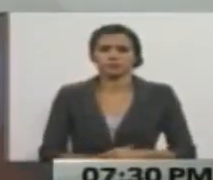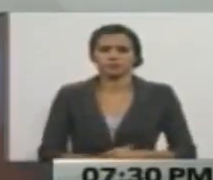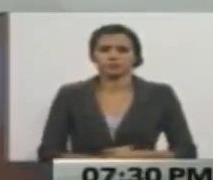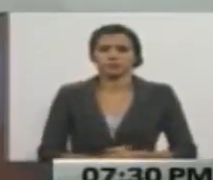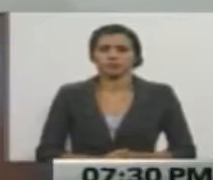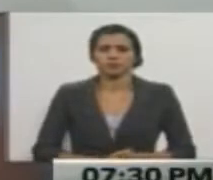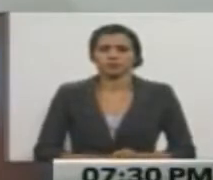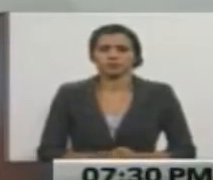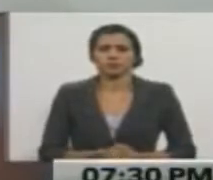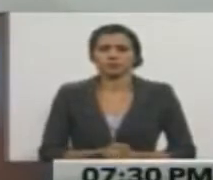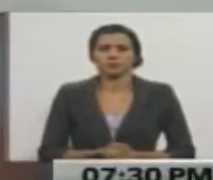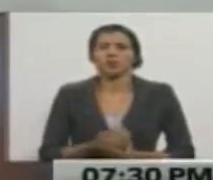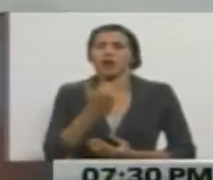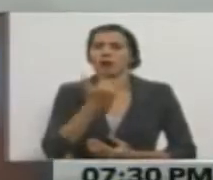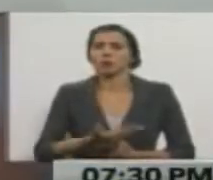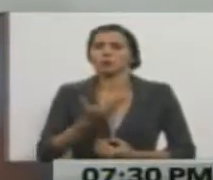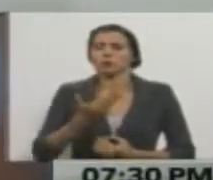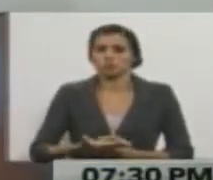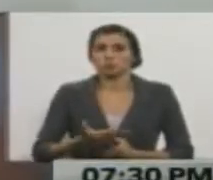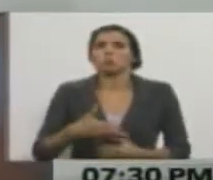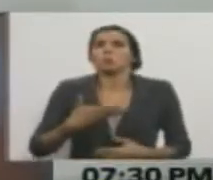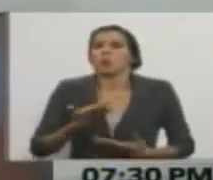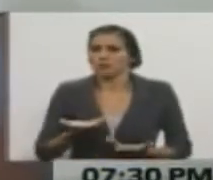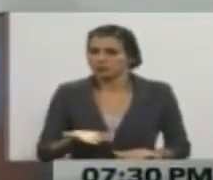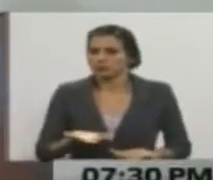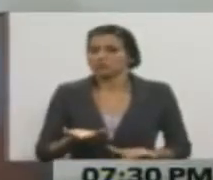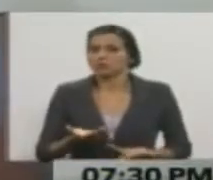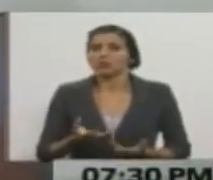hay un hecho fundamental que quizás puede pasar por debajo de la